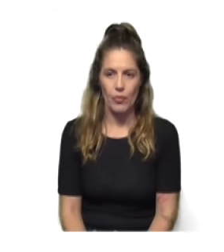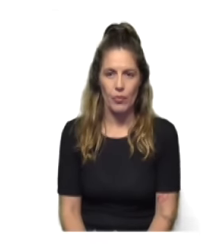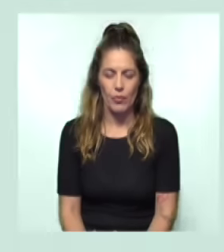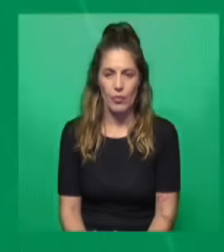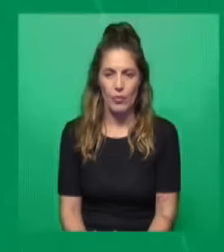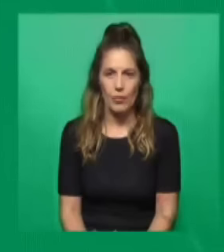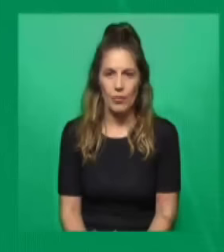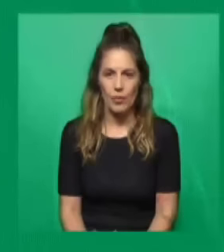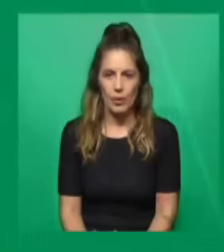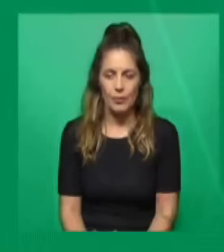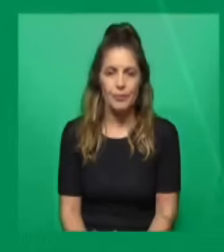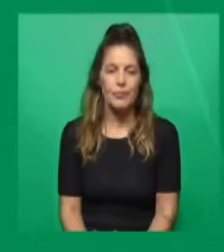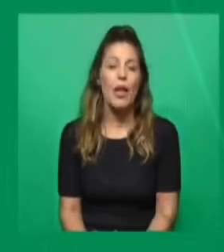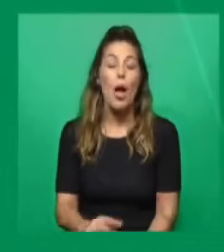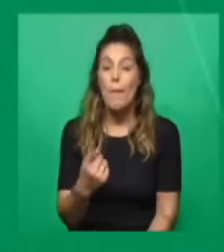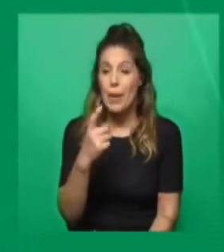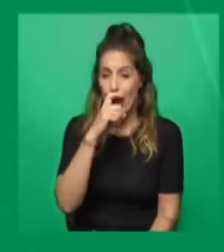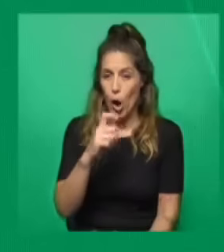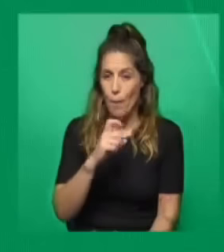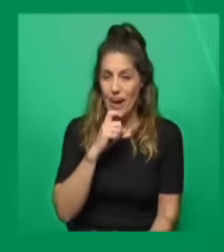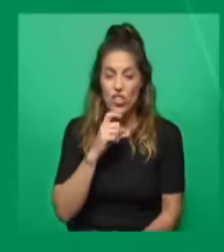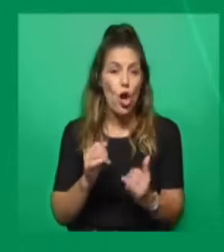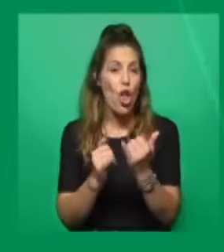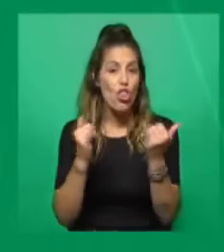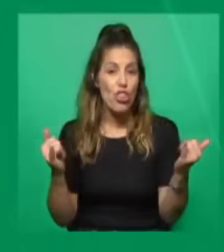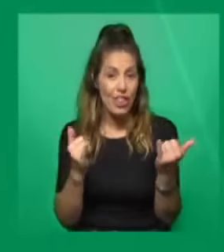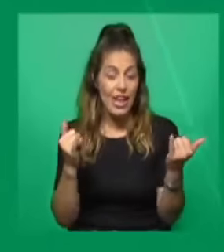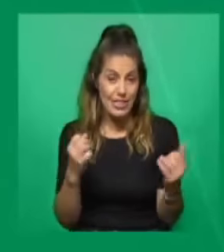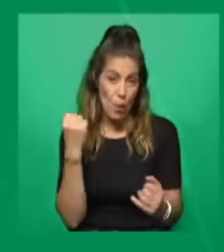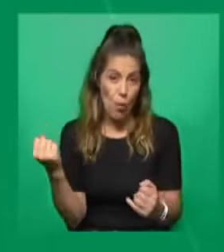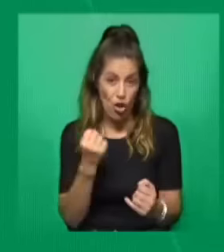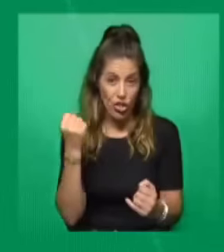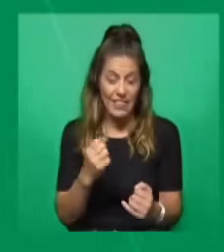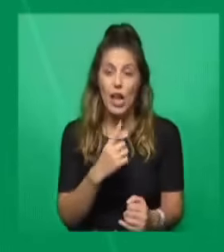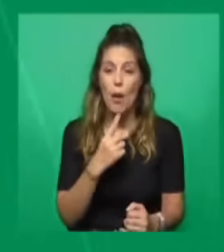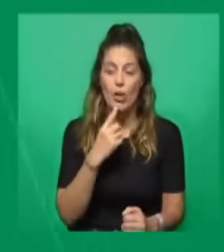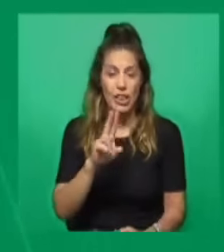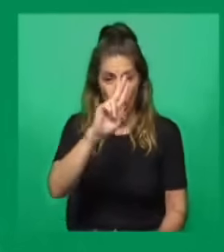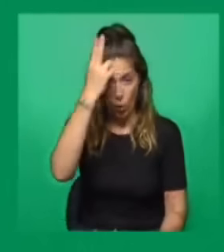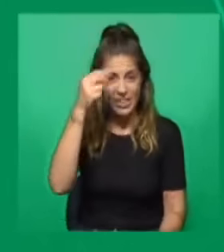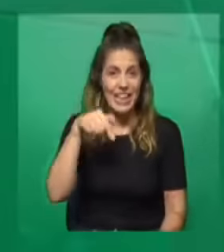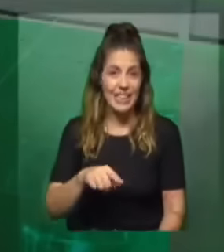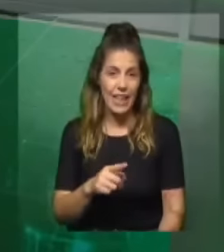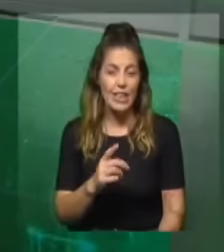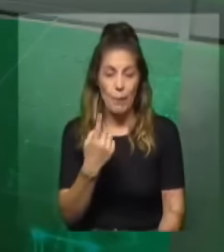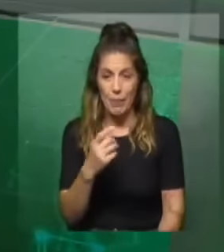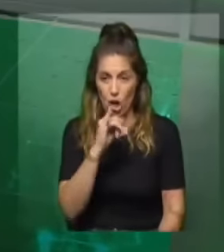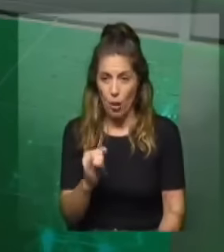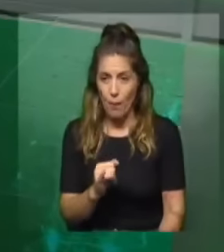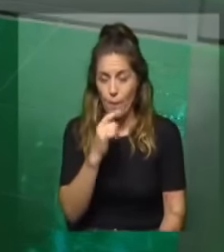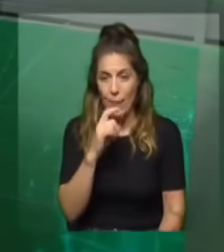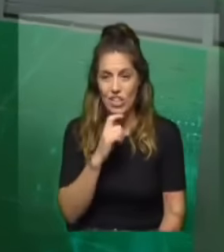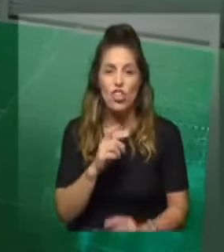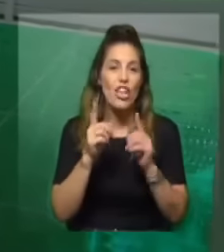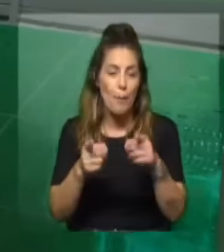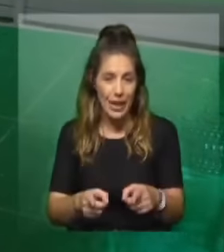negocio los primeros de marzo son días movidos en la política uruguaya tradicionalmente ha sido así y este primero de marzo no es la excepción Palacio